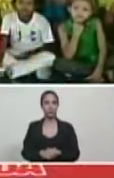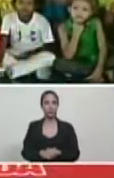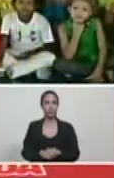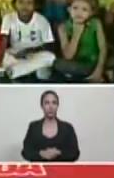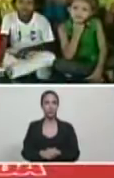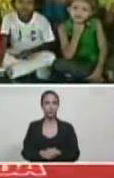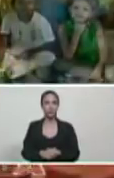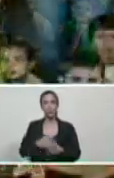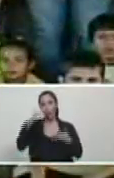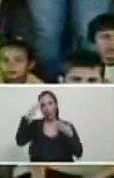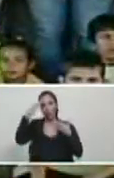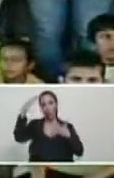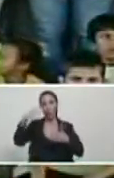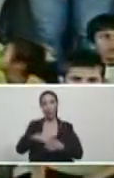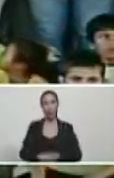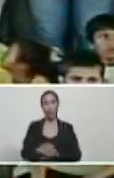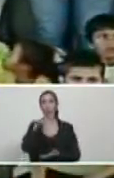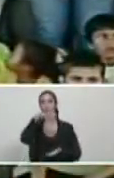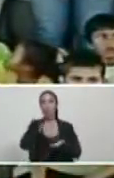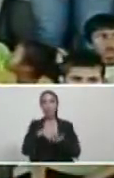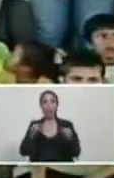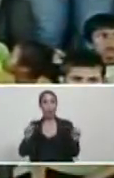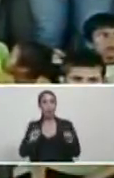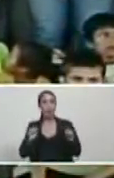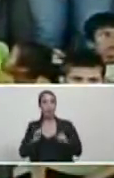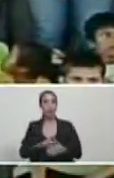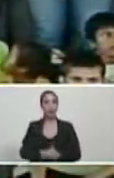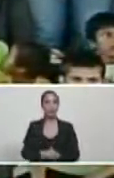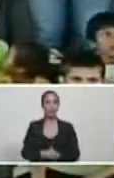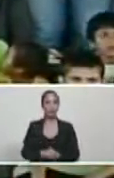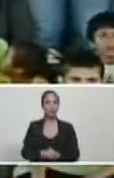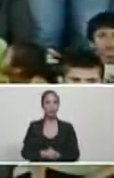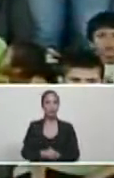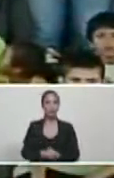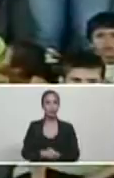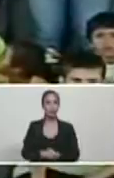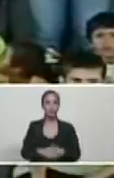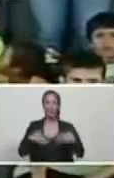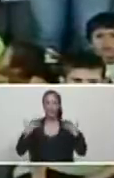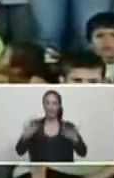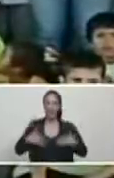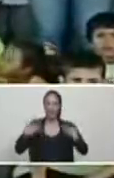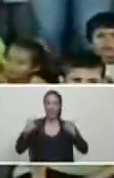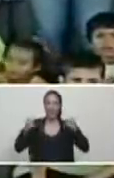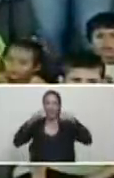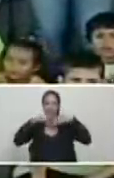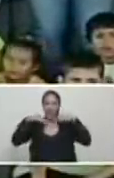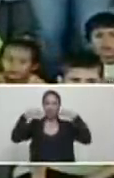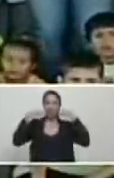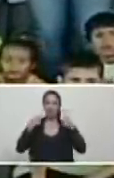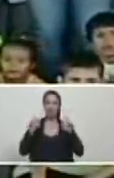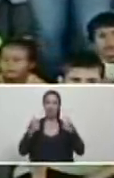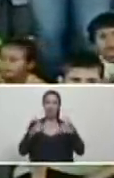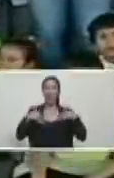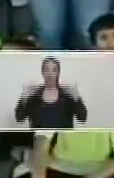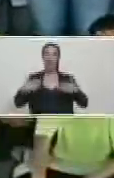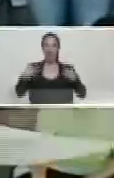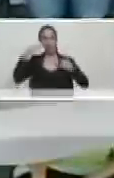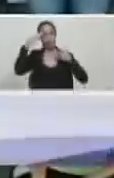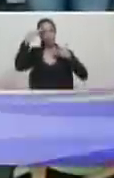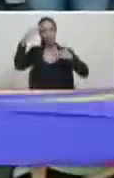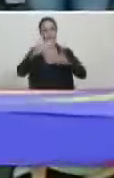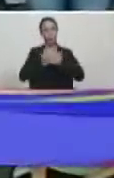Saludos, presidente, desde el Estado Mérida. Alegres y contentos le enviamos un saludo solidario